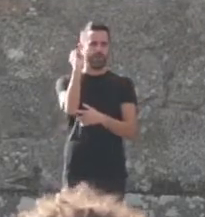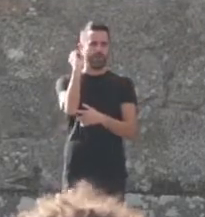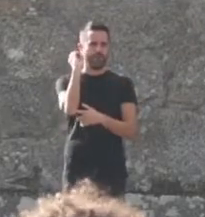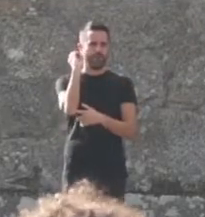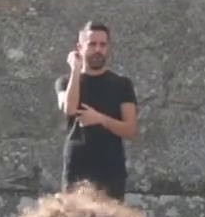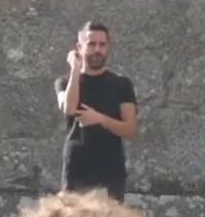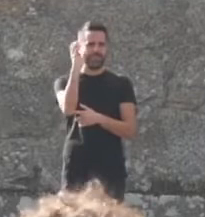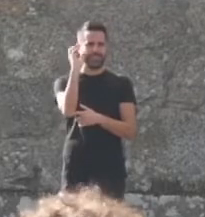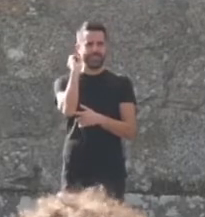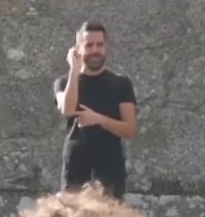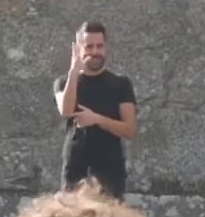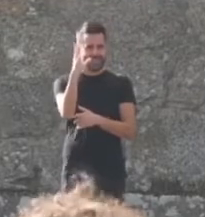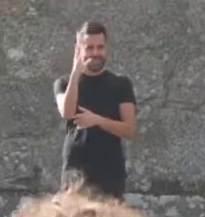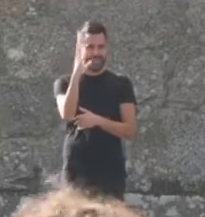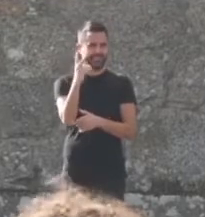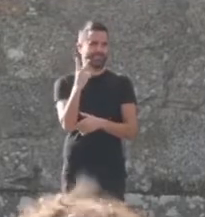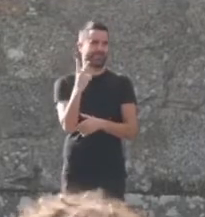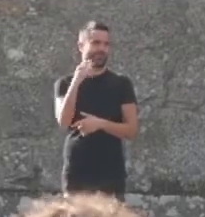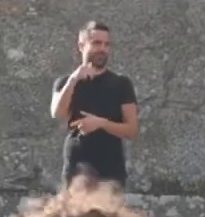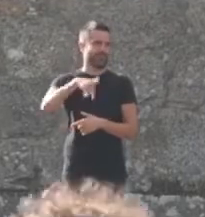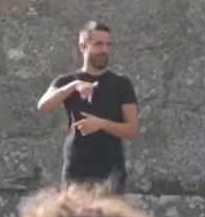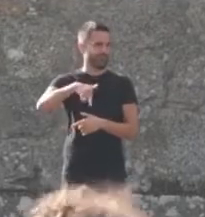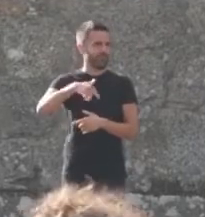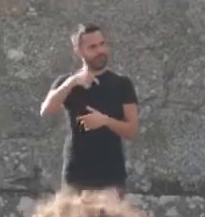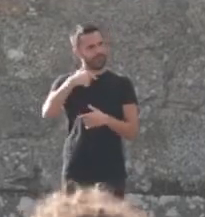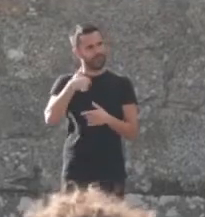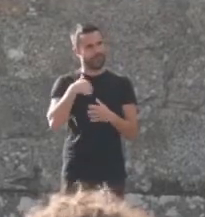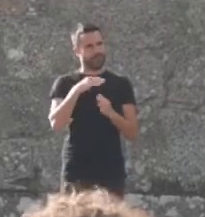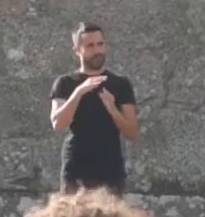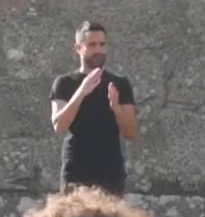as últimas charlas da sesión de hoxe.